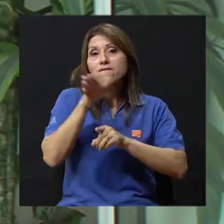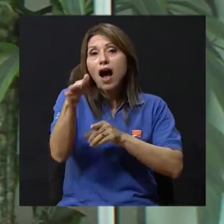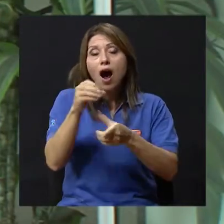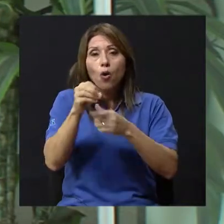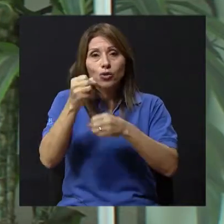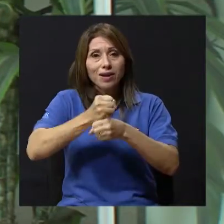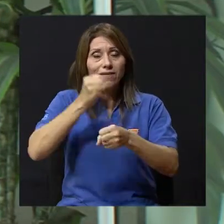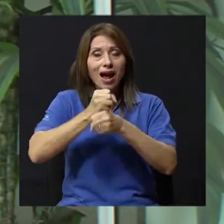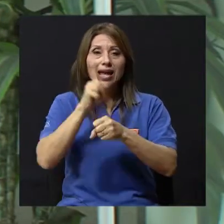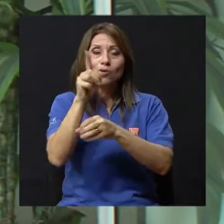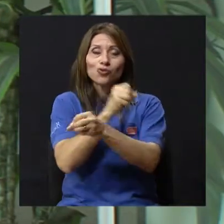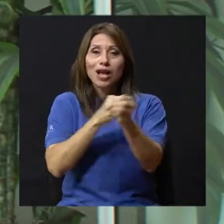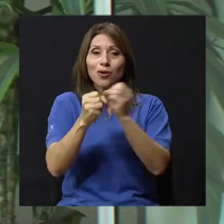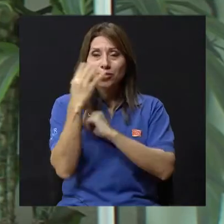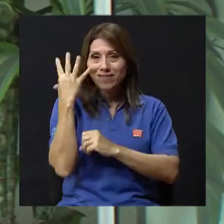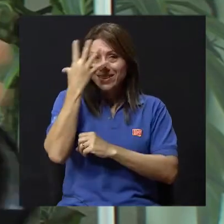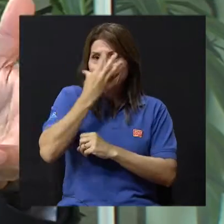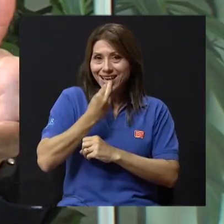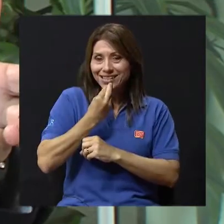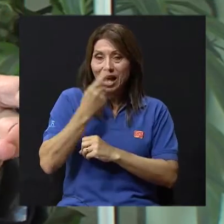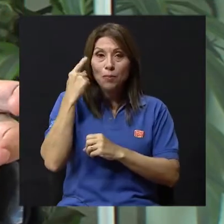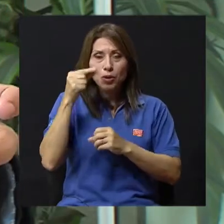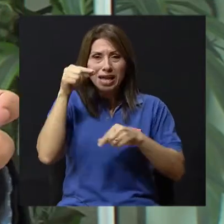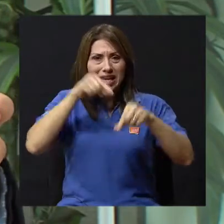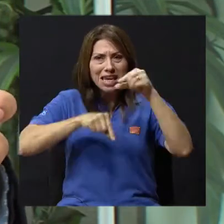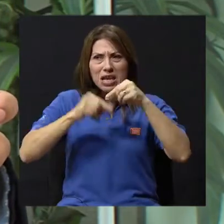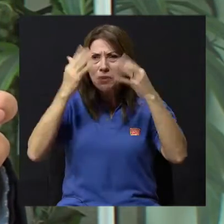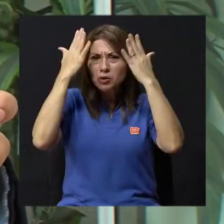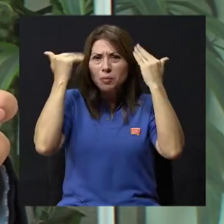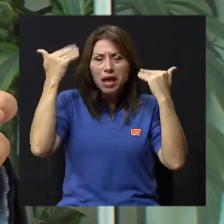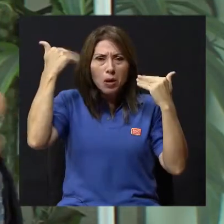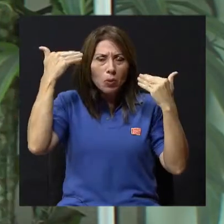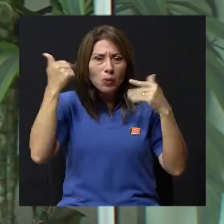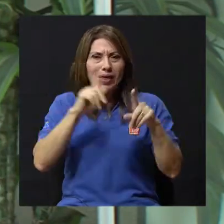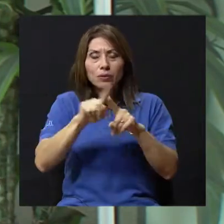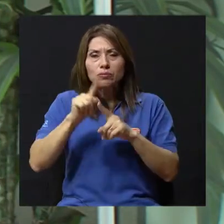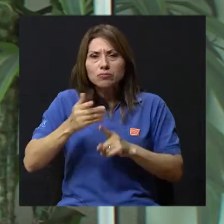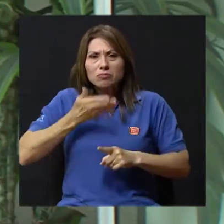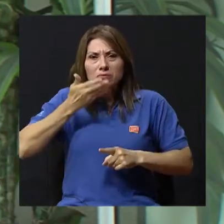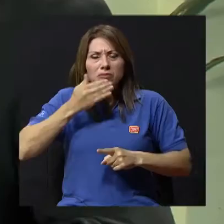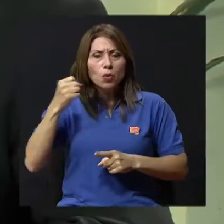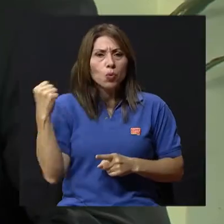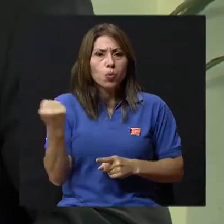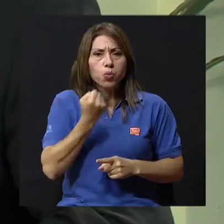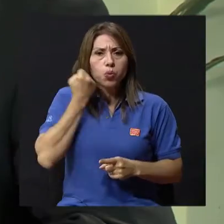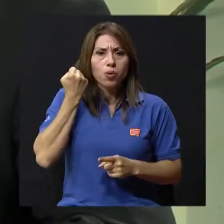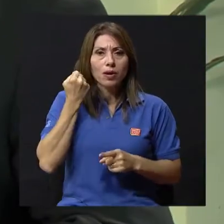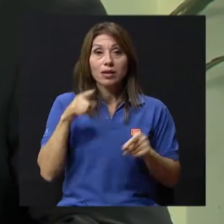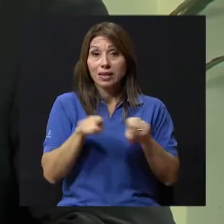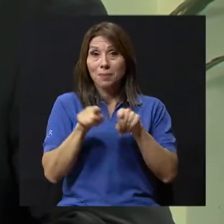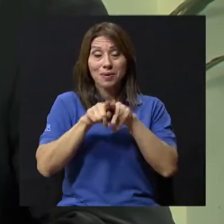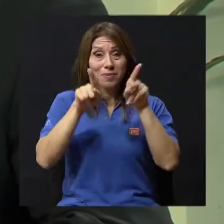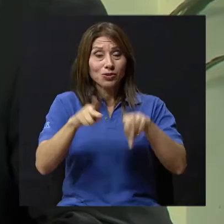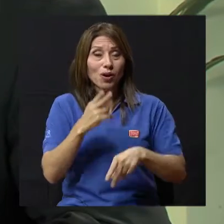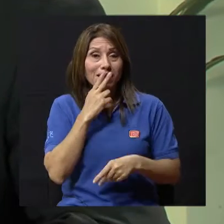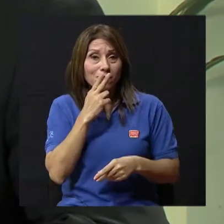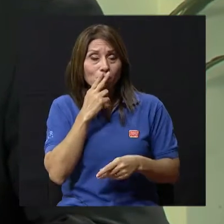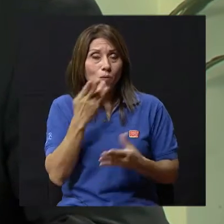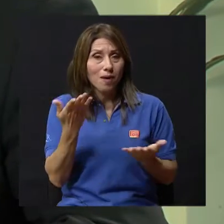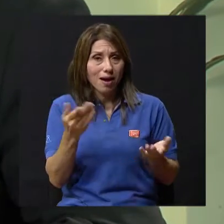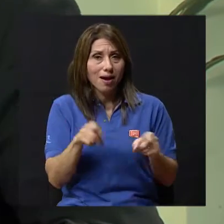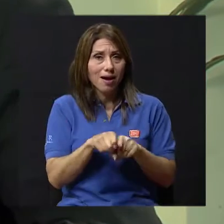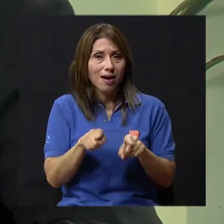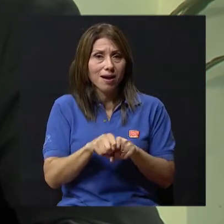fuertes, etcétera, también, ¿verdad? Y por supuesto que el fumador. Eso ¿verdad? Le quería preguntar, doctor, porque ya me están pidiendo casi